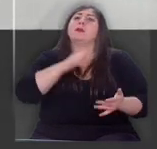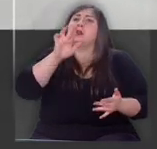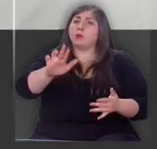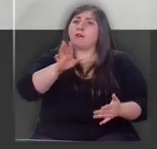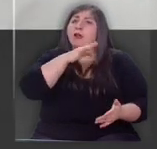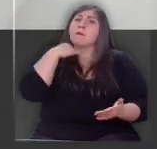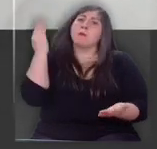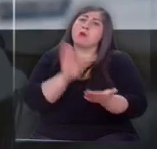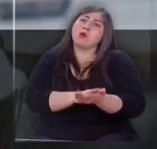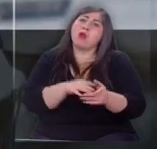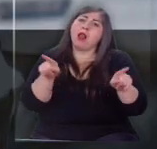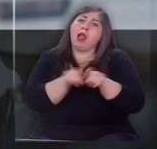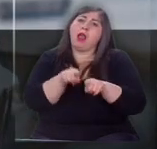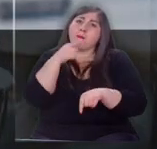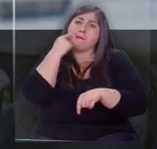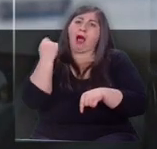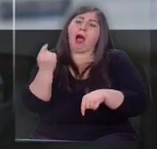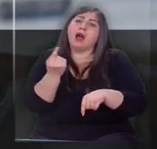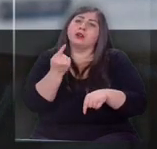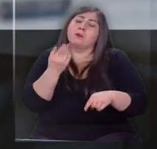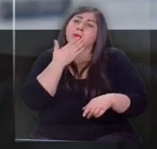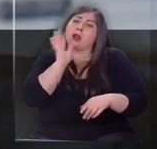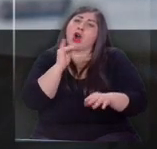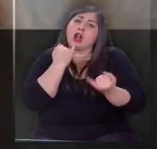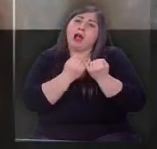murió el hermano de mi mejor amigo de leucemia.